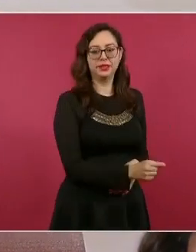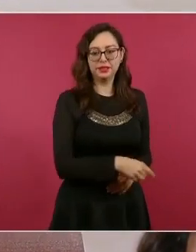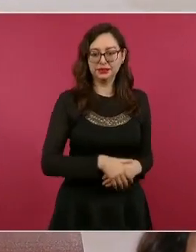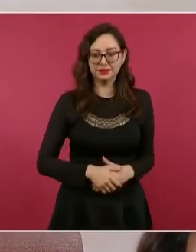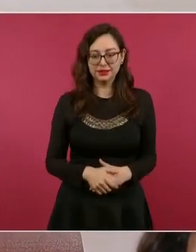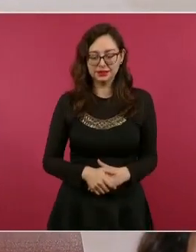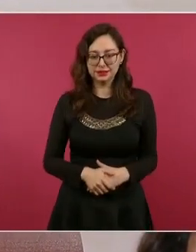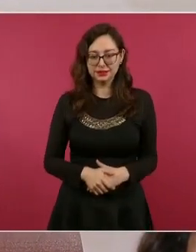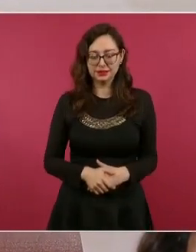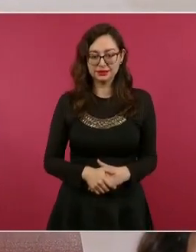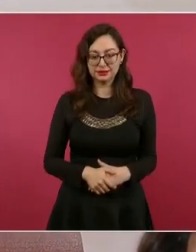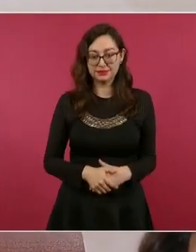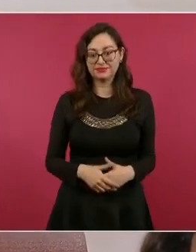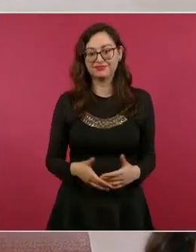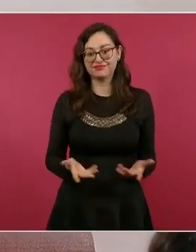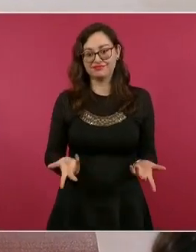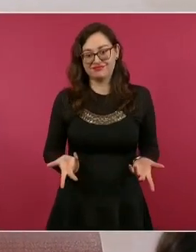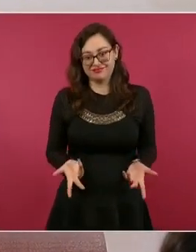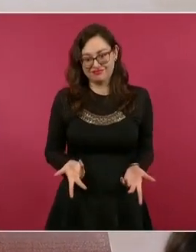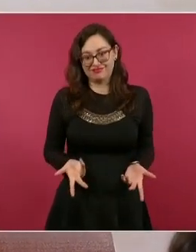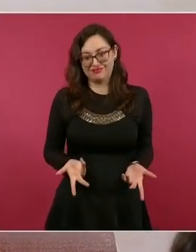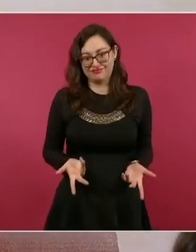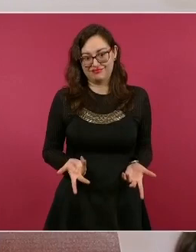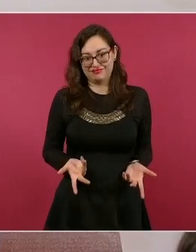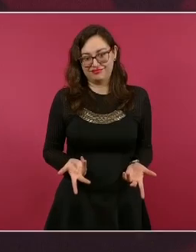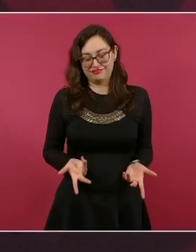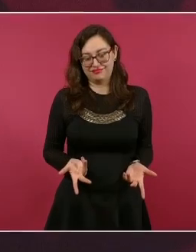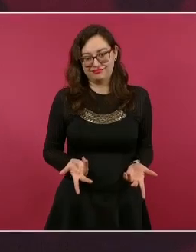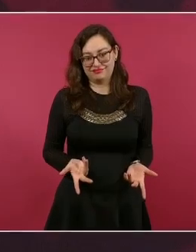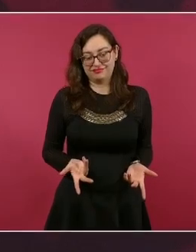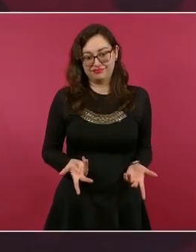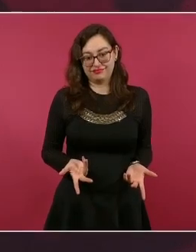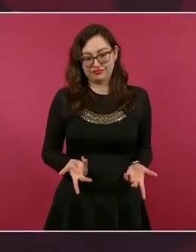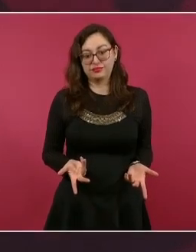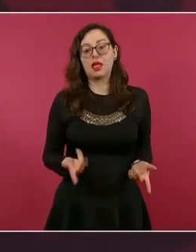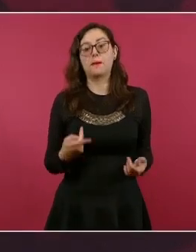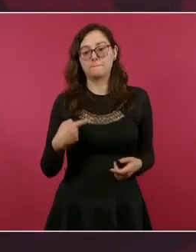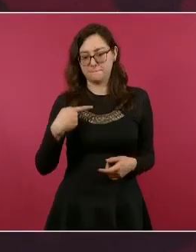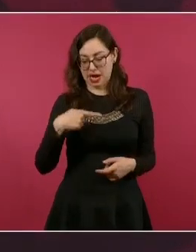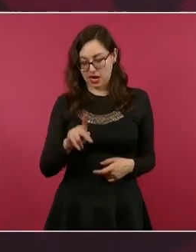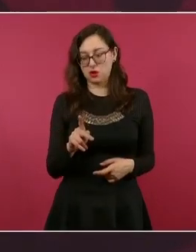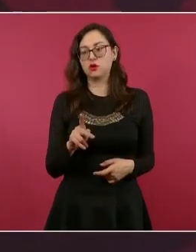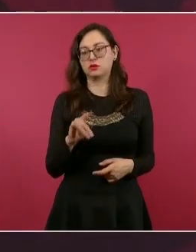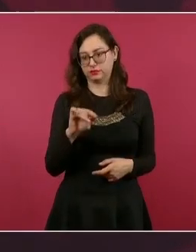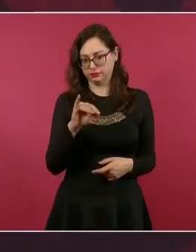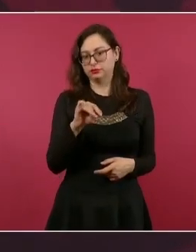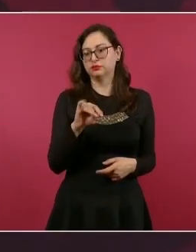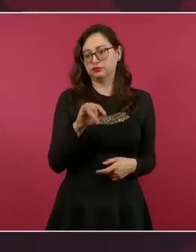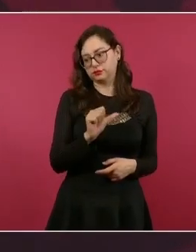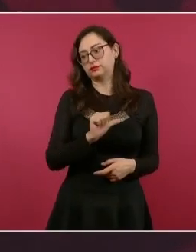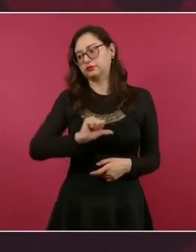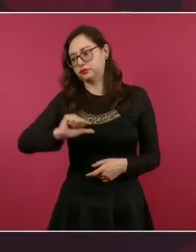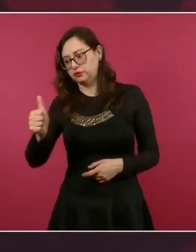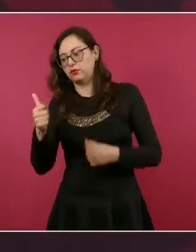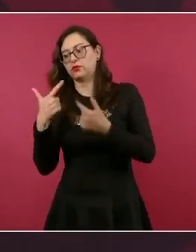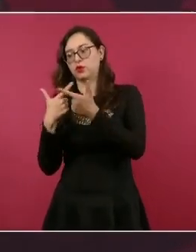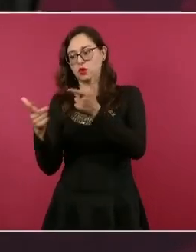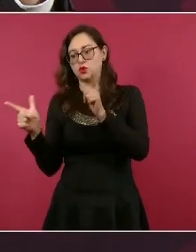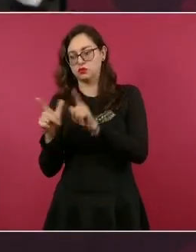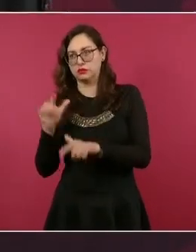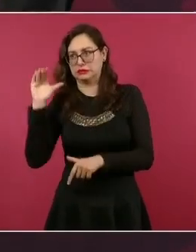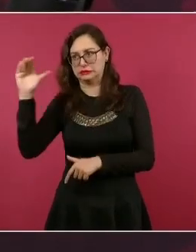con razón, pidiendo justicia para este caso del asesinato del joven de Ayotzinapa